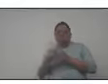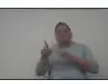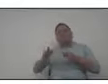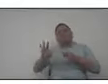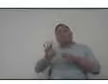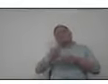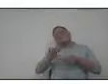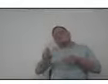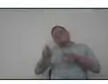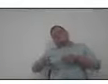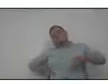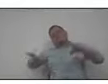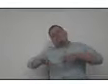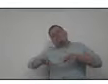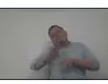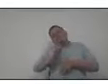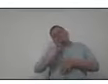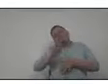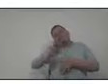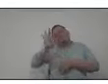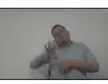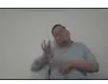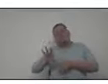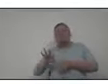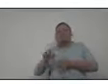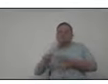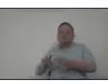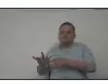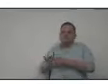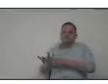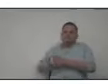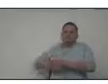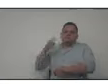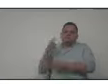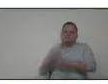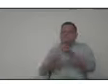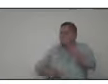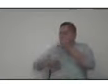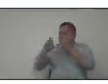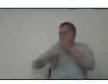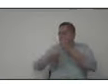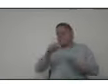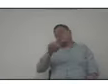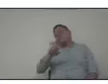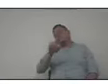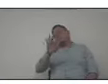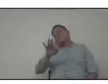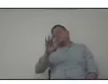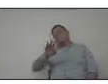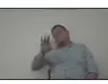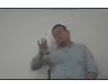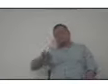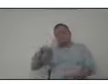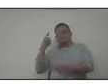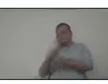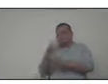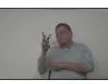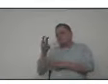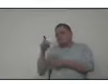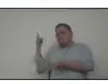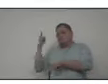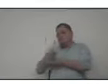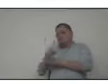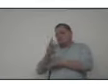con un cumplimiento del 86%. En el componente financiero, un 73%, 8 órdenes, 3 estrategias,